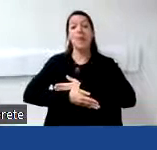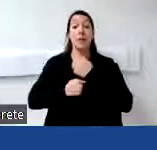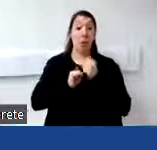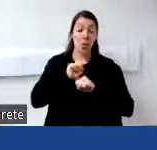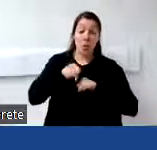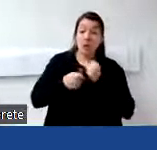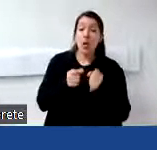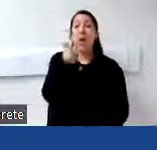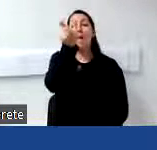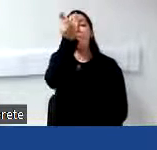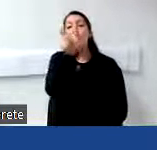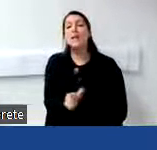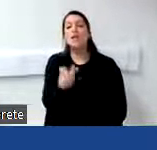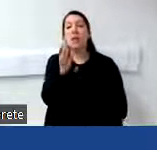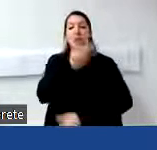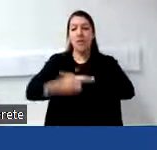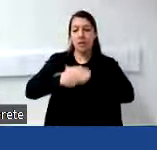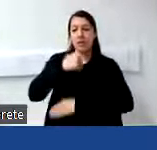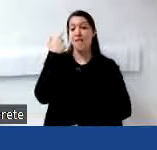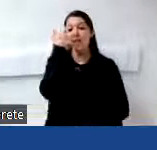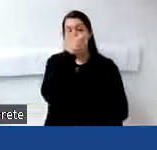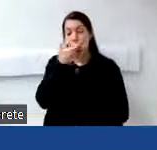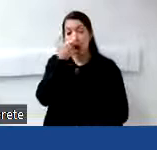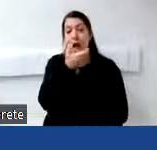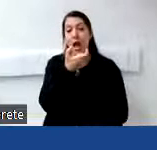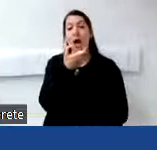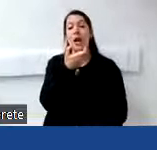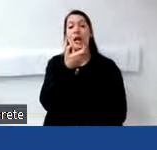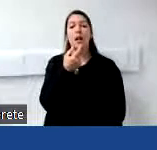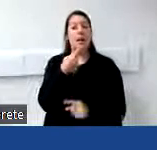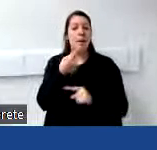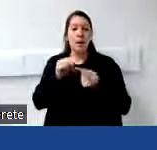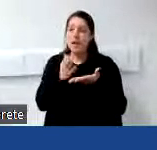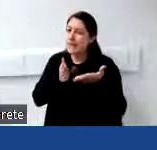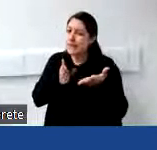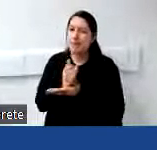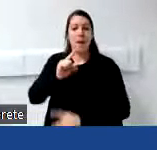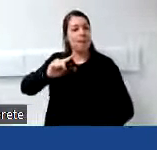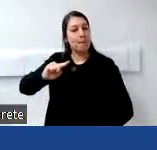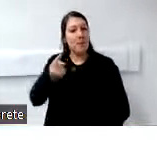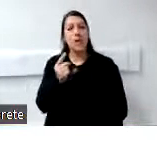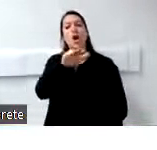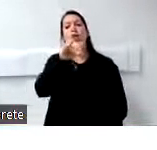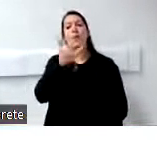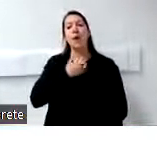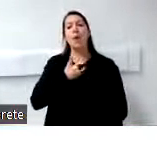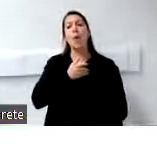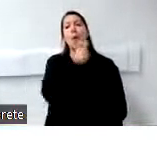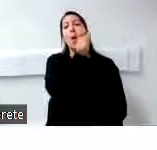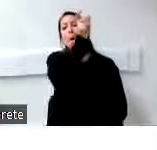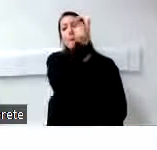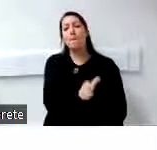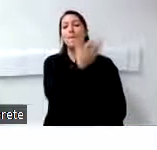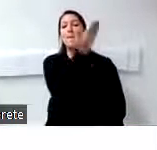motriz, persona con discapacidad visual, ¿tá? Pero siempre persona, ¿de acuerdo?